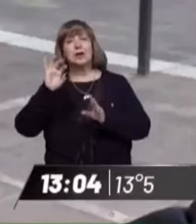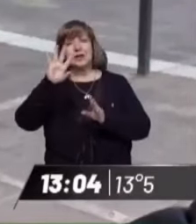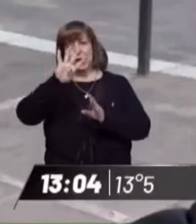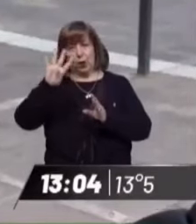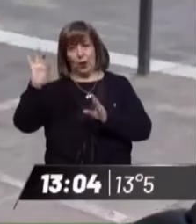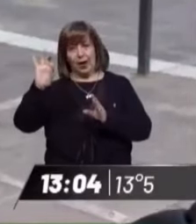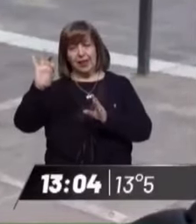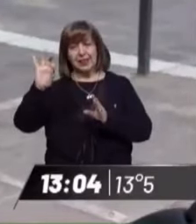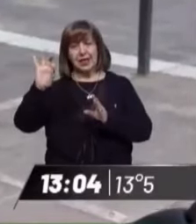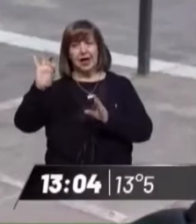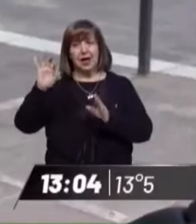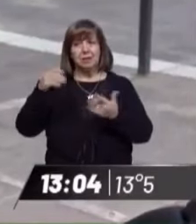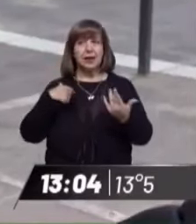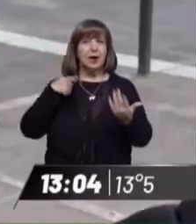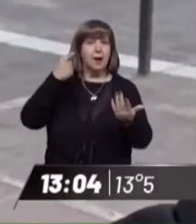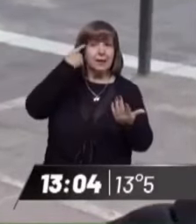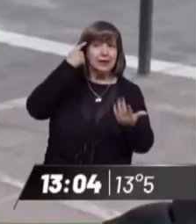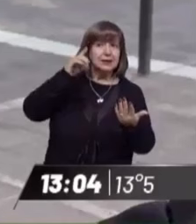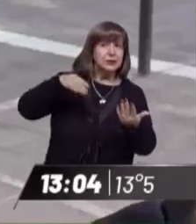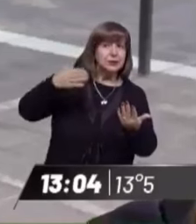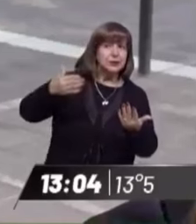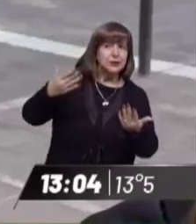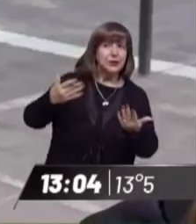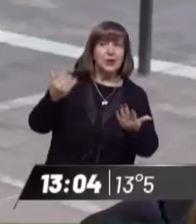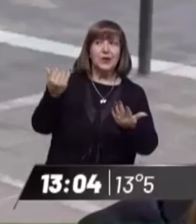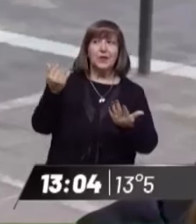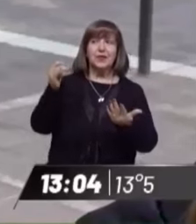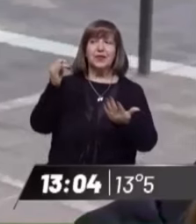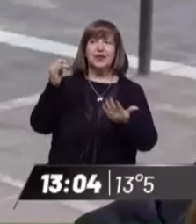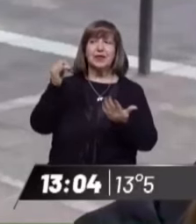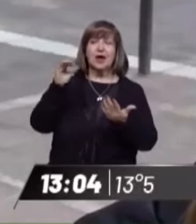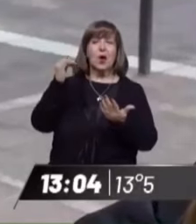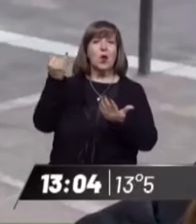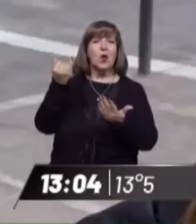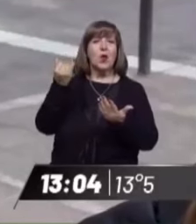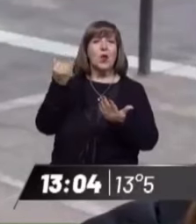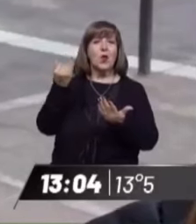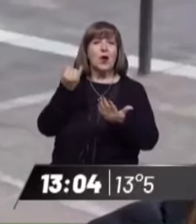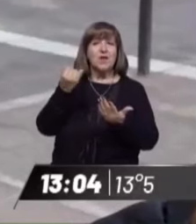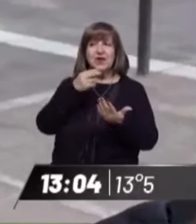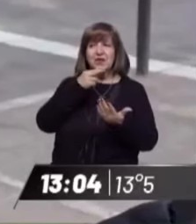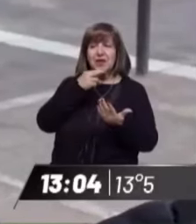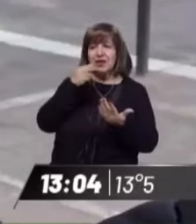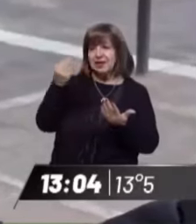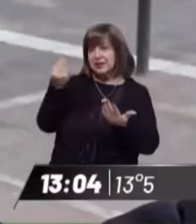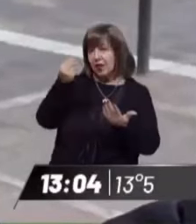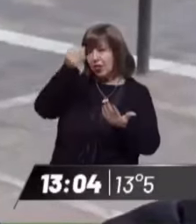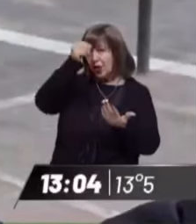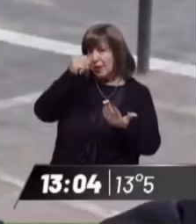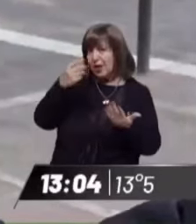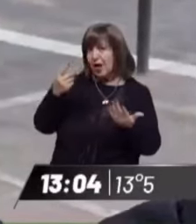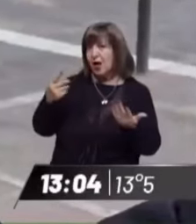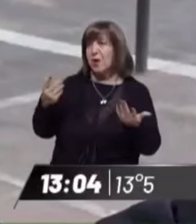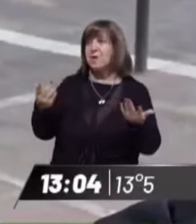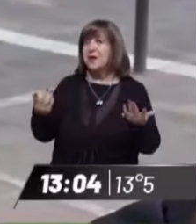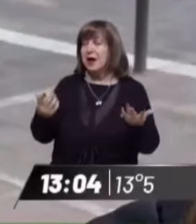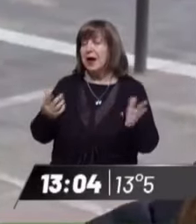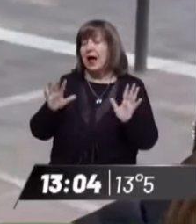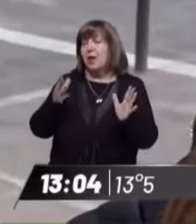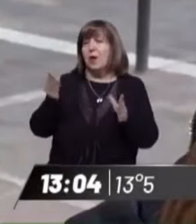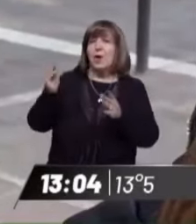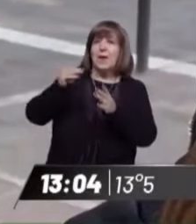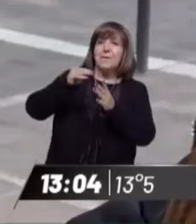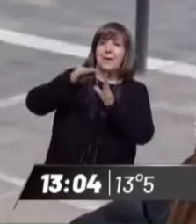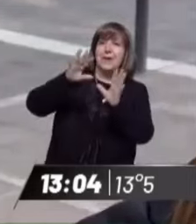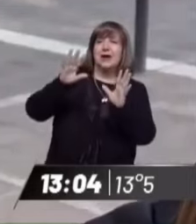importantes expectativas para el segundo tramo, que es el fin de semana de ahora, del 20 al 24. Es